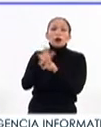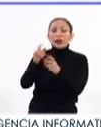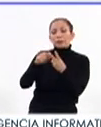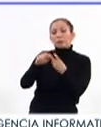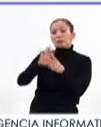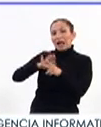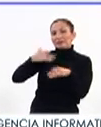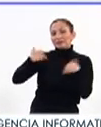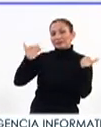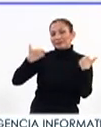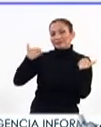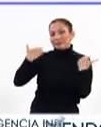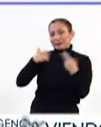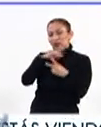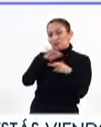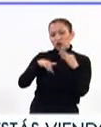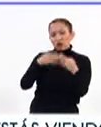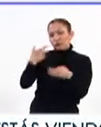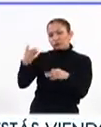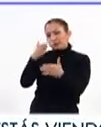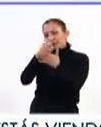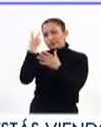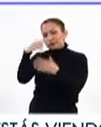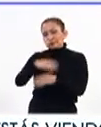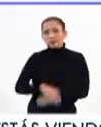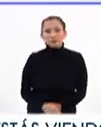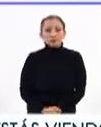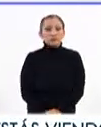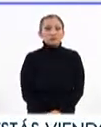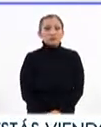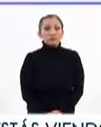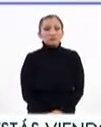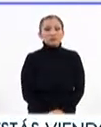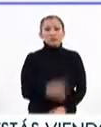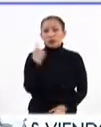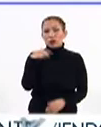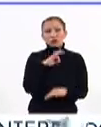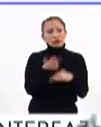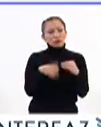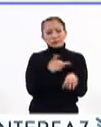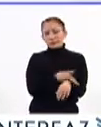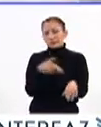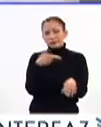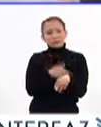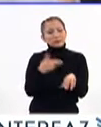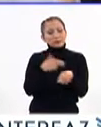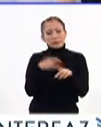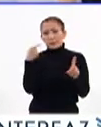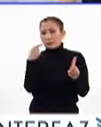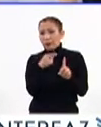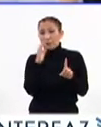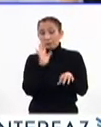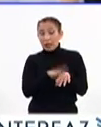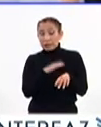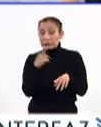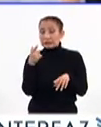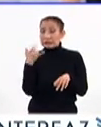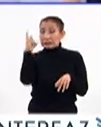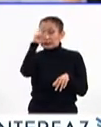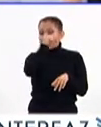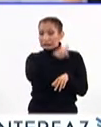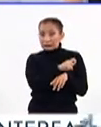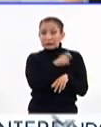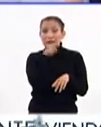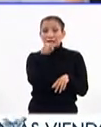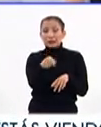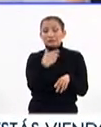las que más disfrutaste de todo este proceso. Pues yo creo que de todo el proceso, la parte que yo creo que más me costó trabajo